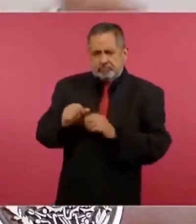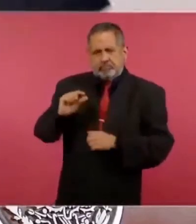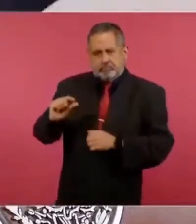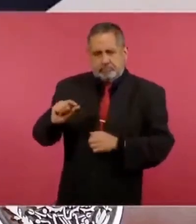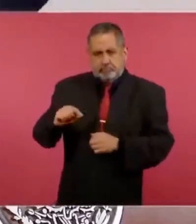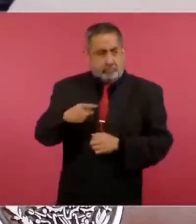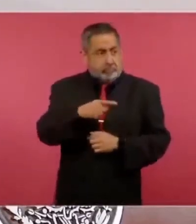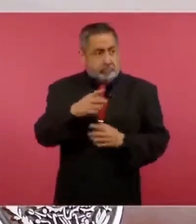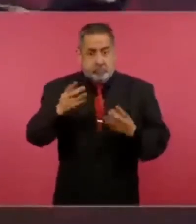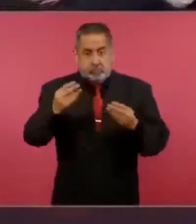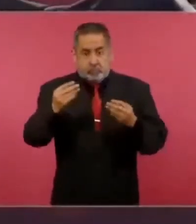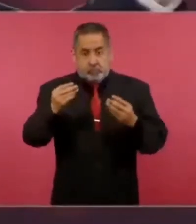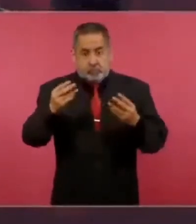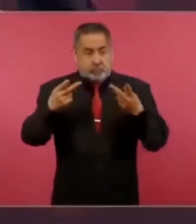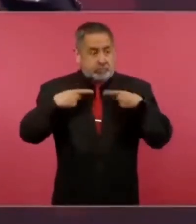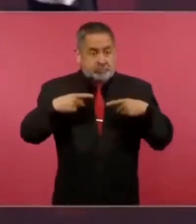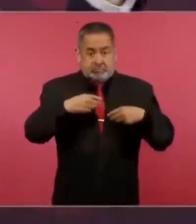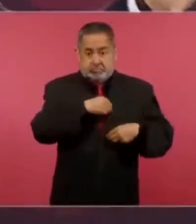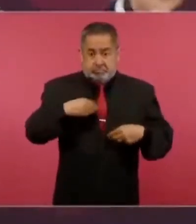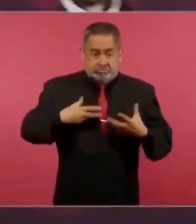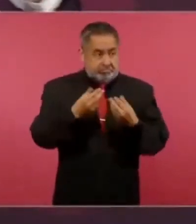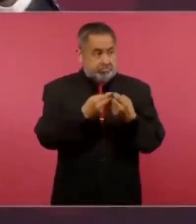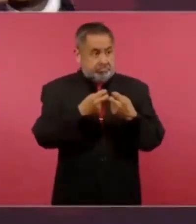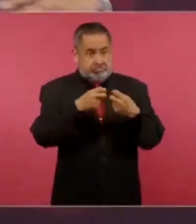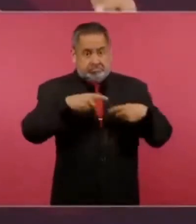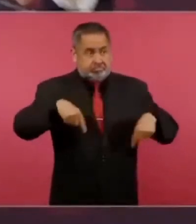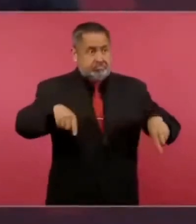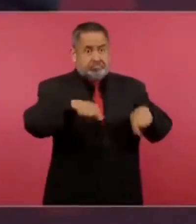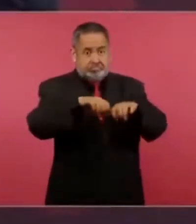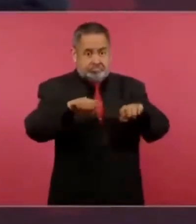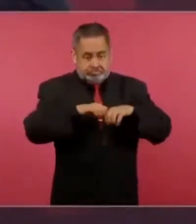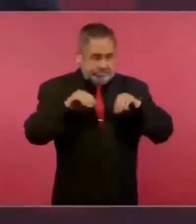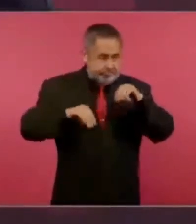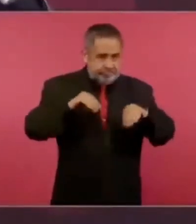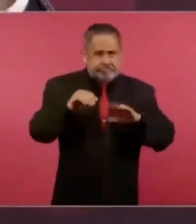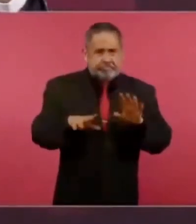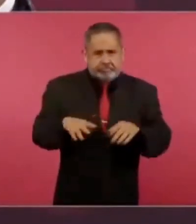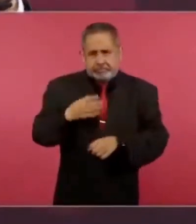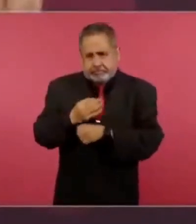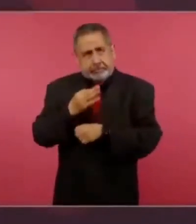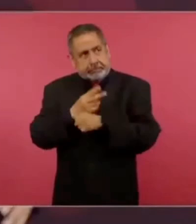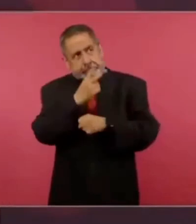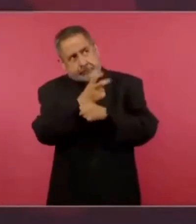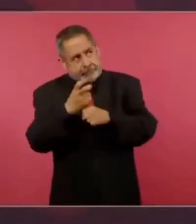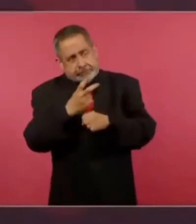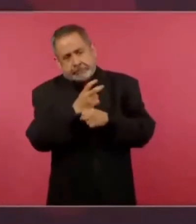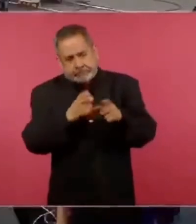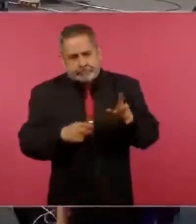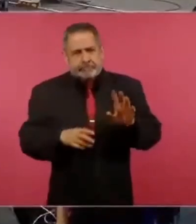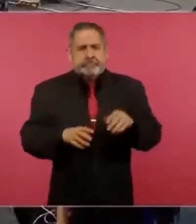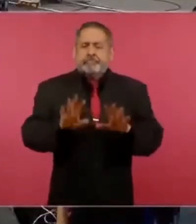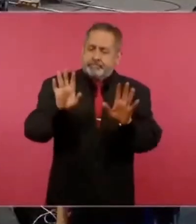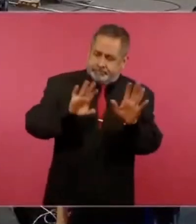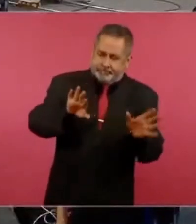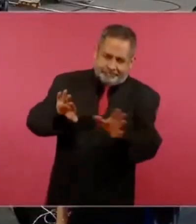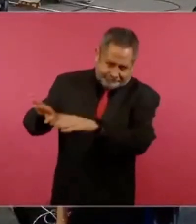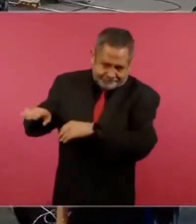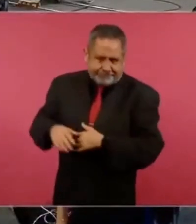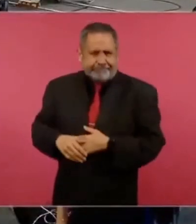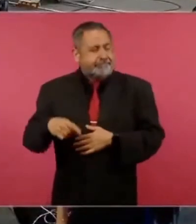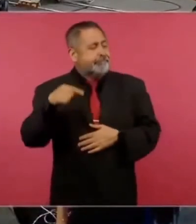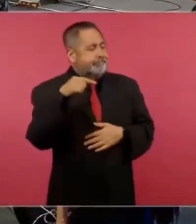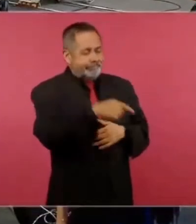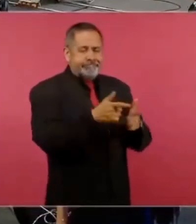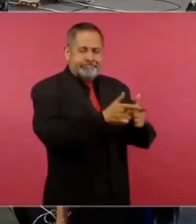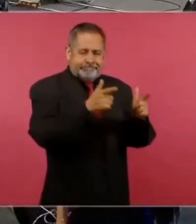son muchos los integrantes. Entonces ya desde ahora invitamos. Bueno, de esas otras bandas, las otras